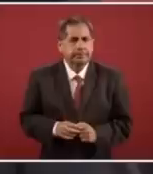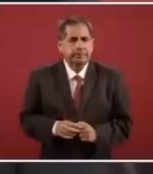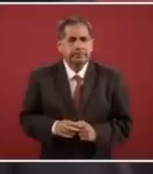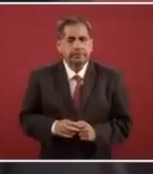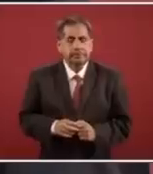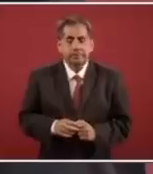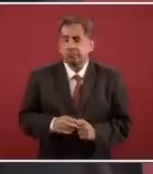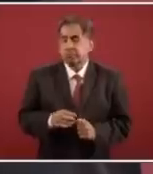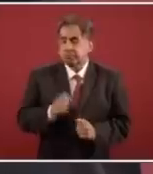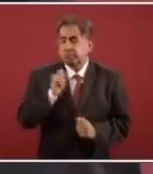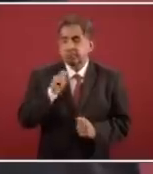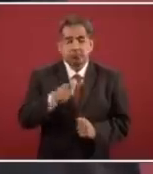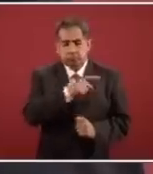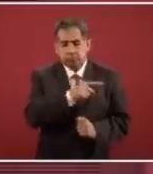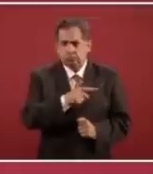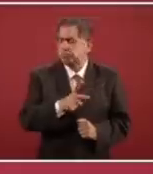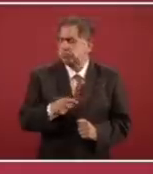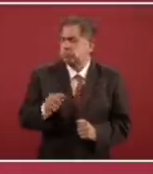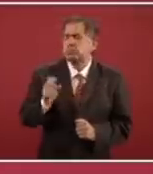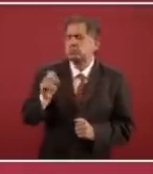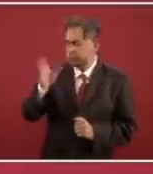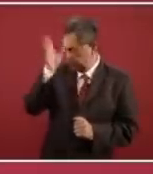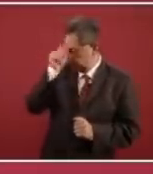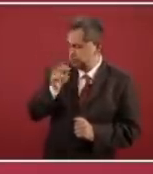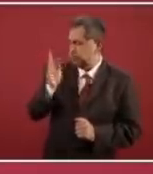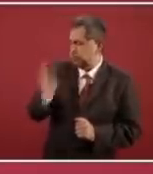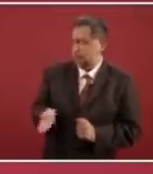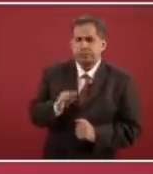y aceptó.